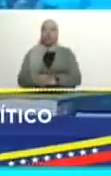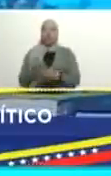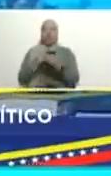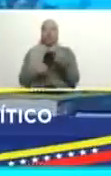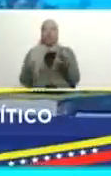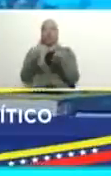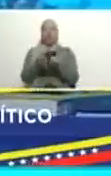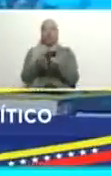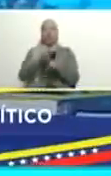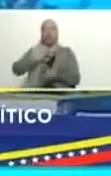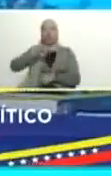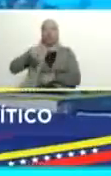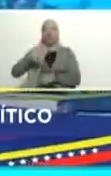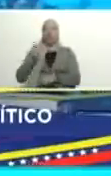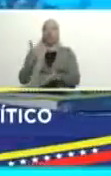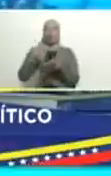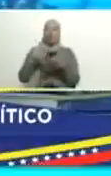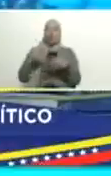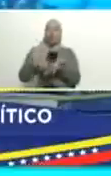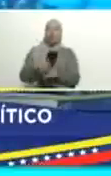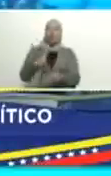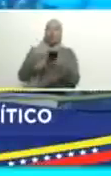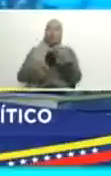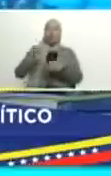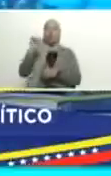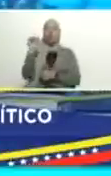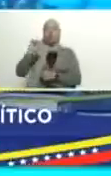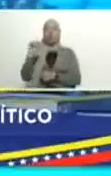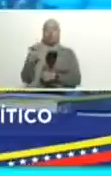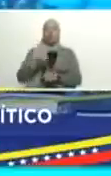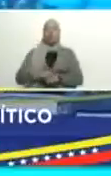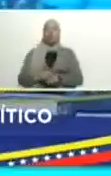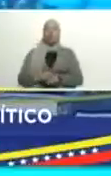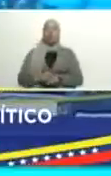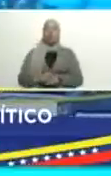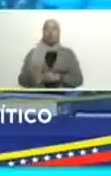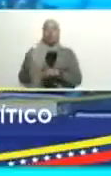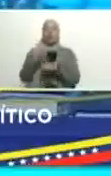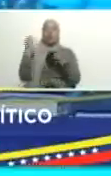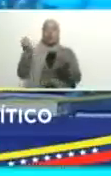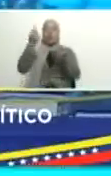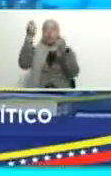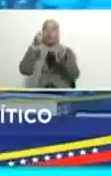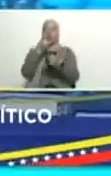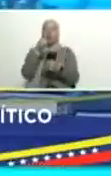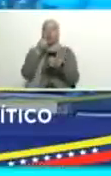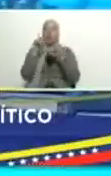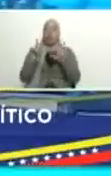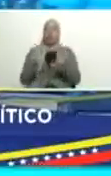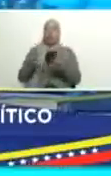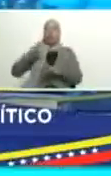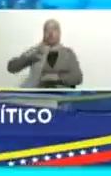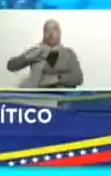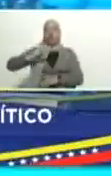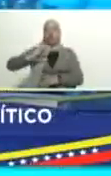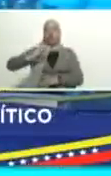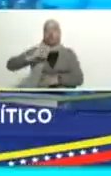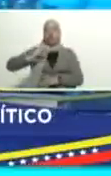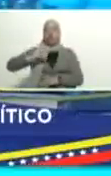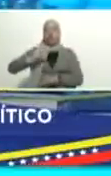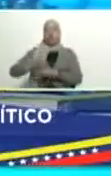Igualmente está entre nosotros el comisario general de la gloriosa 6CPC,